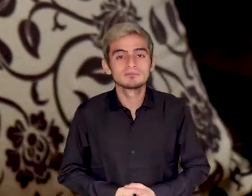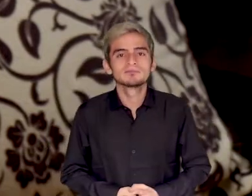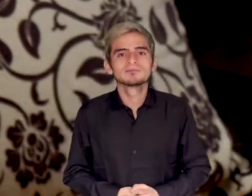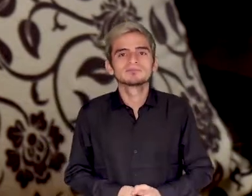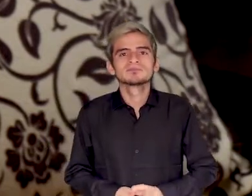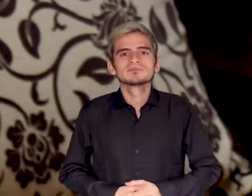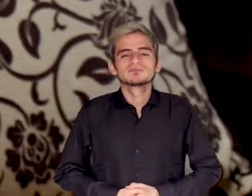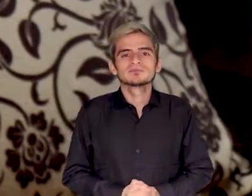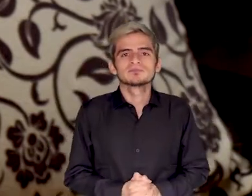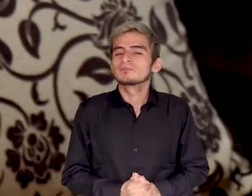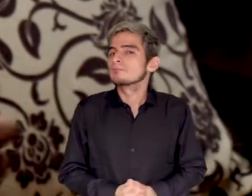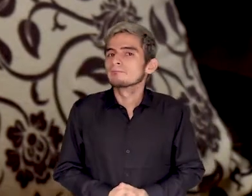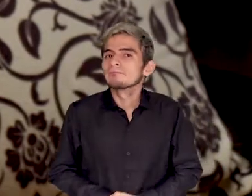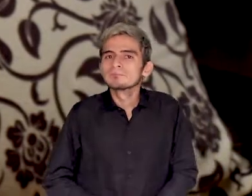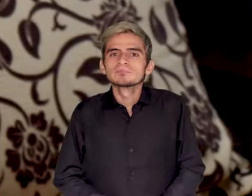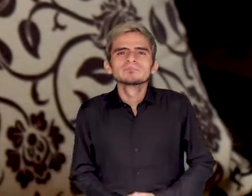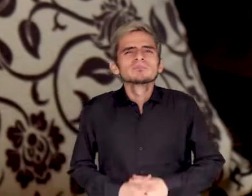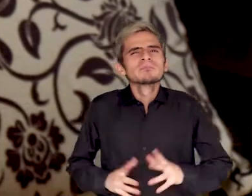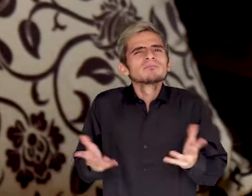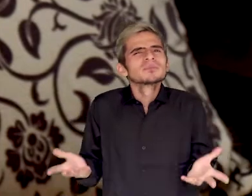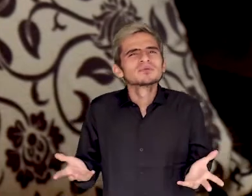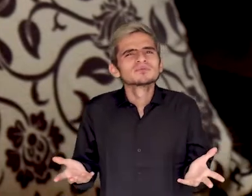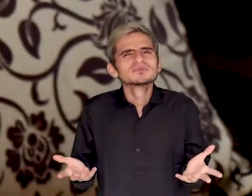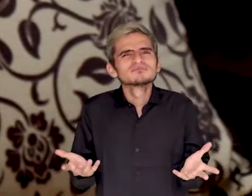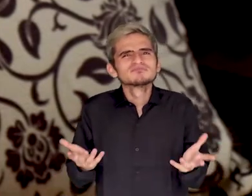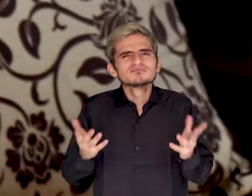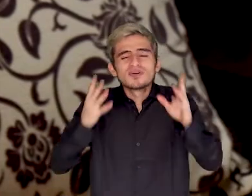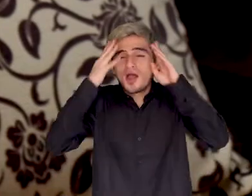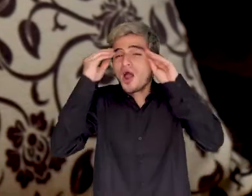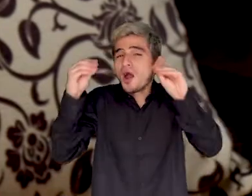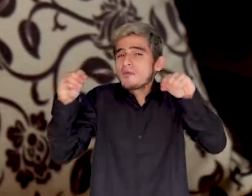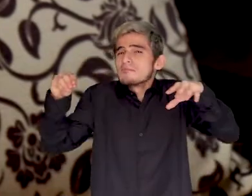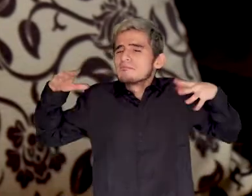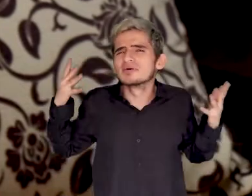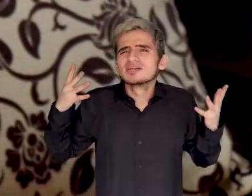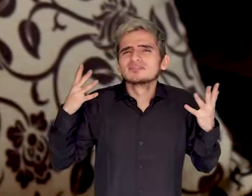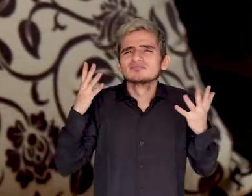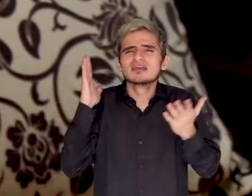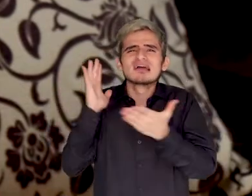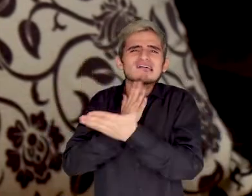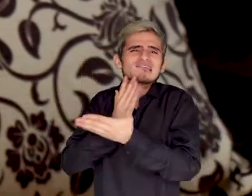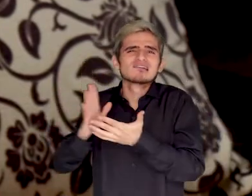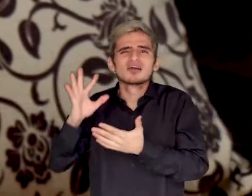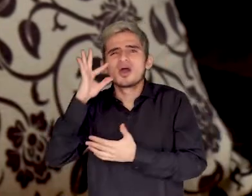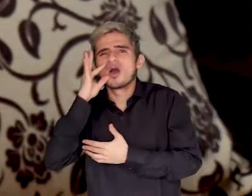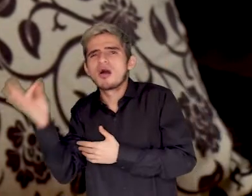lo que de verdad somos, ¿no? Y que